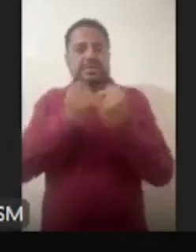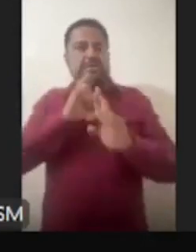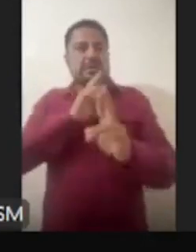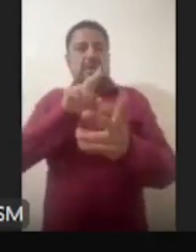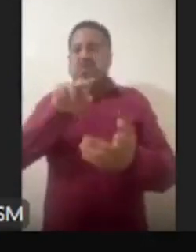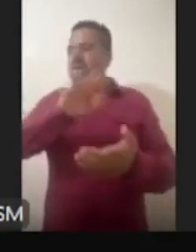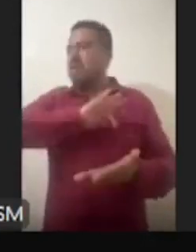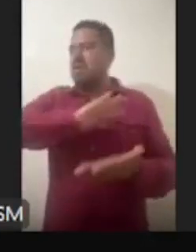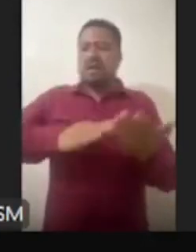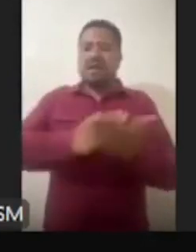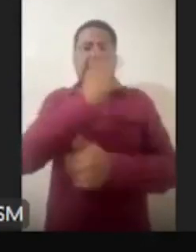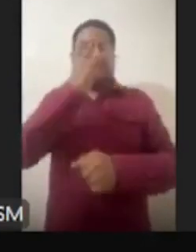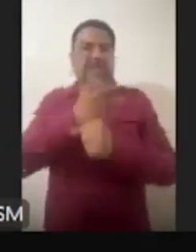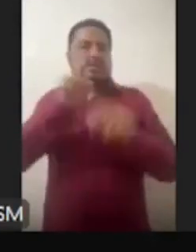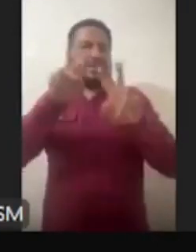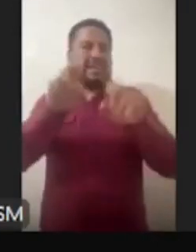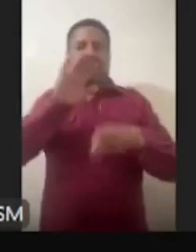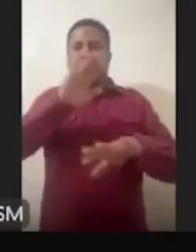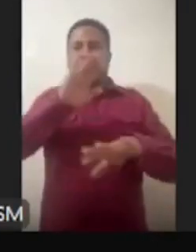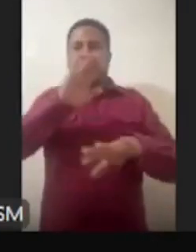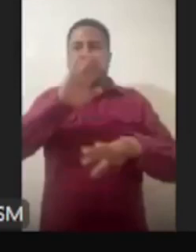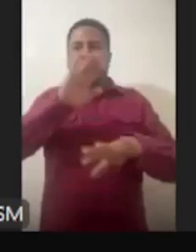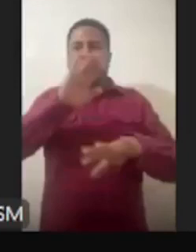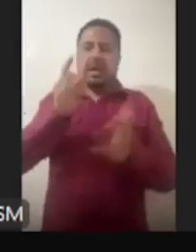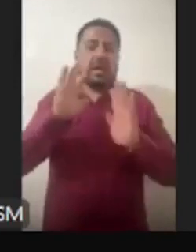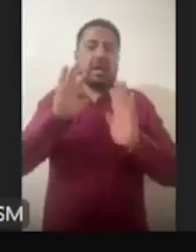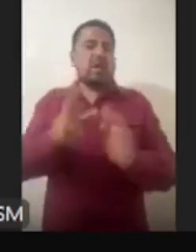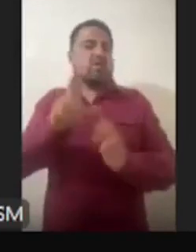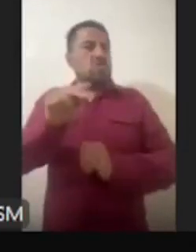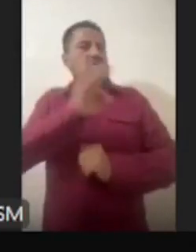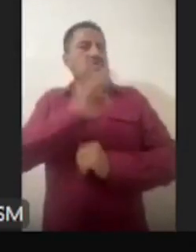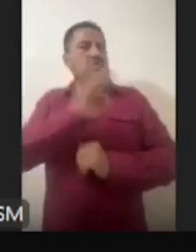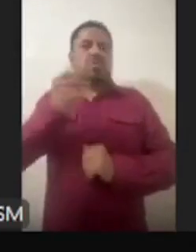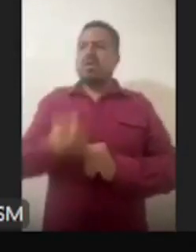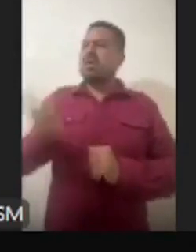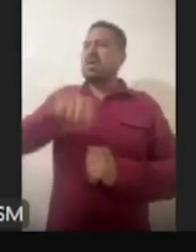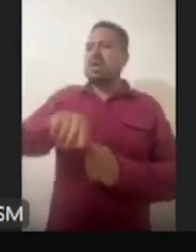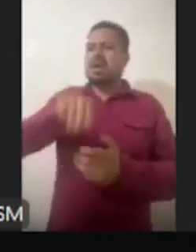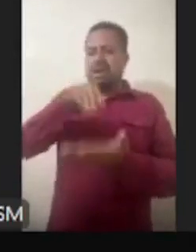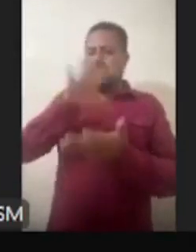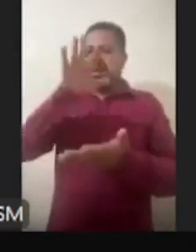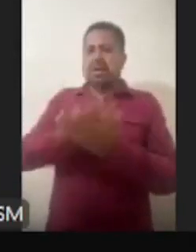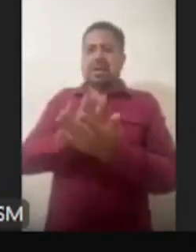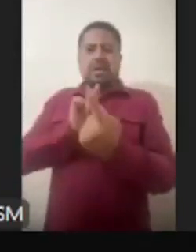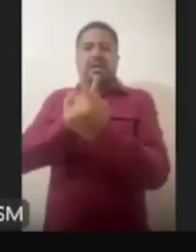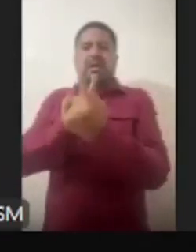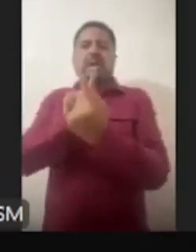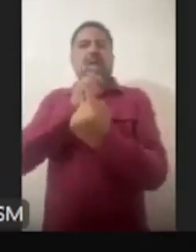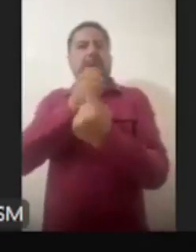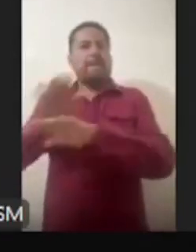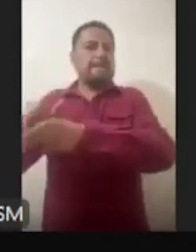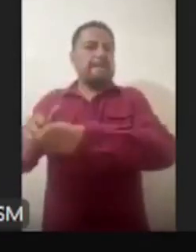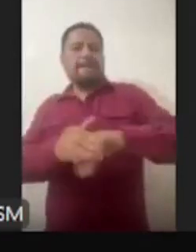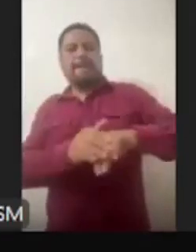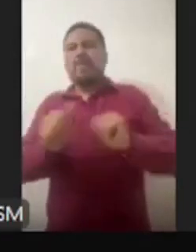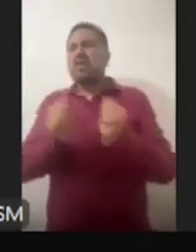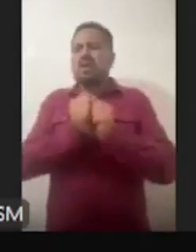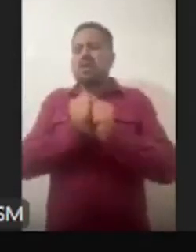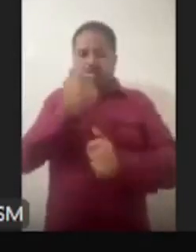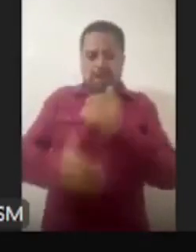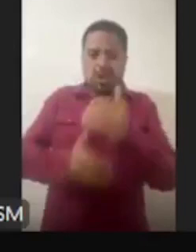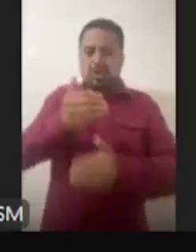agravio, ya que no es posible ordenar su registro de manera directa porque implicaría dejar de lado la existencia de un procedimiento interno para la elección de las